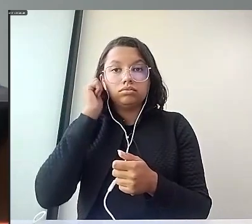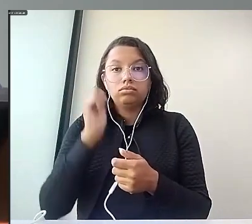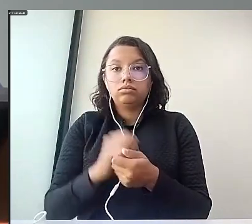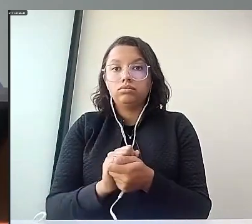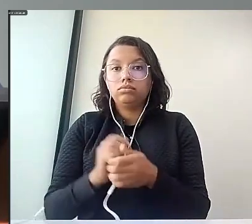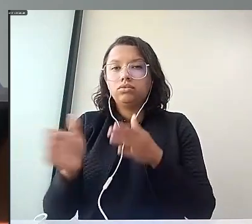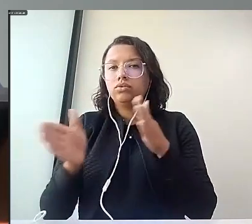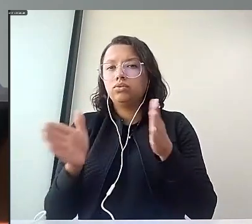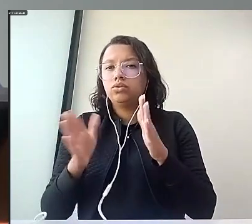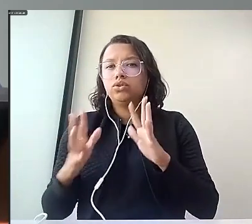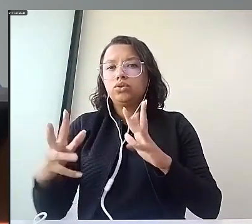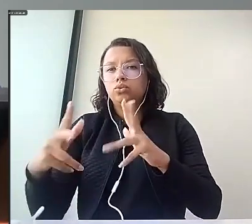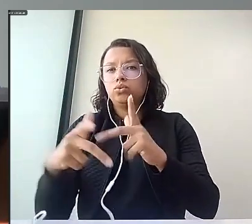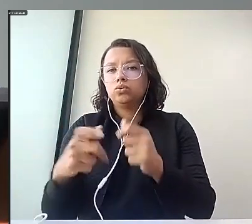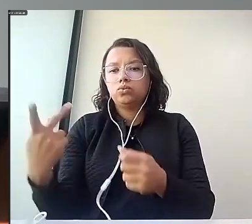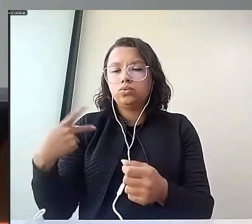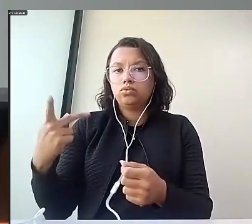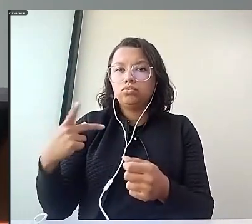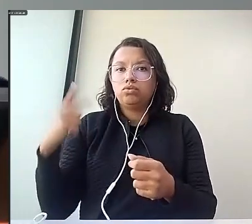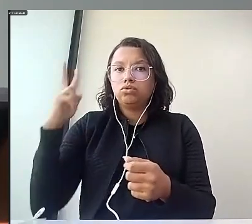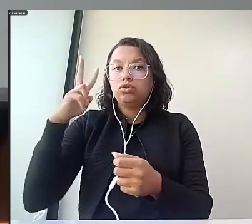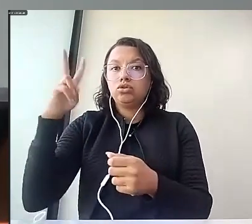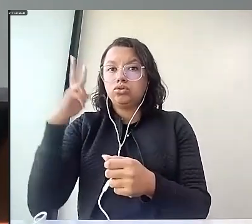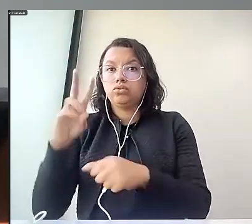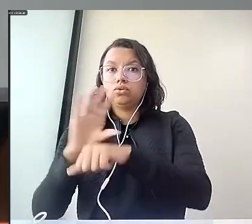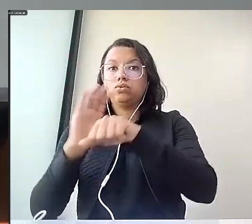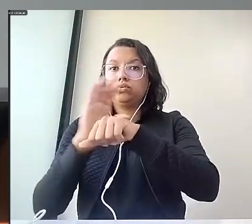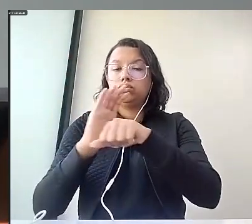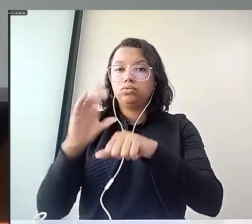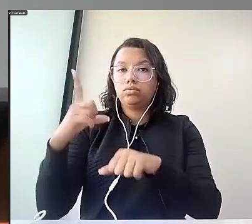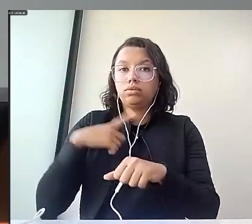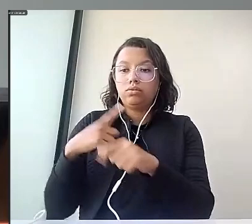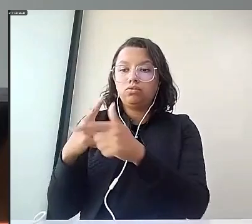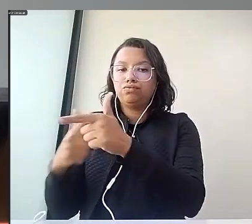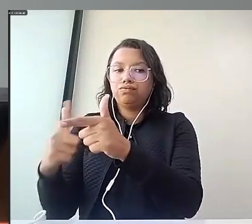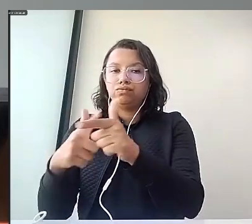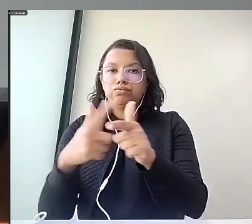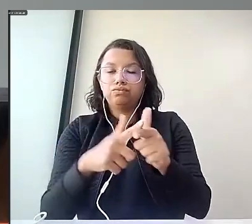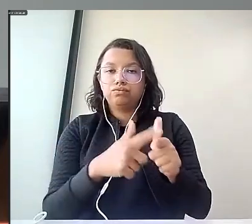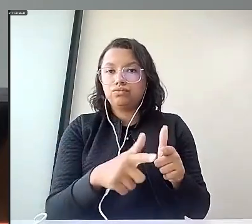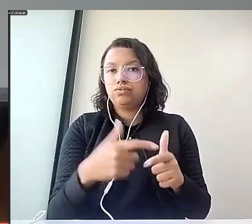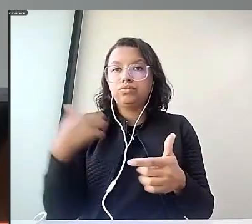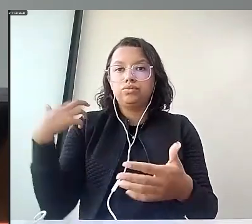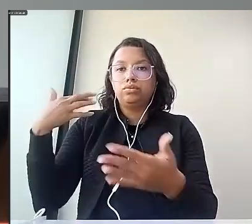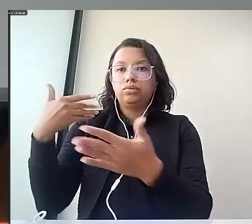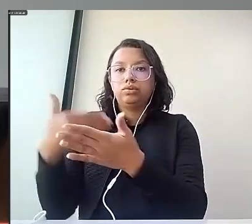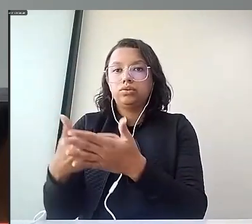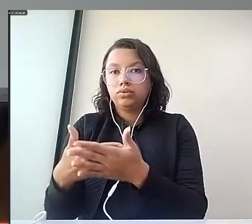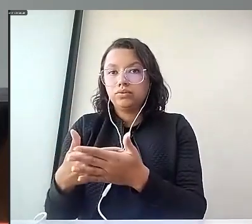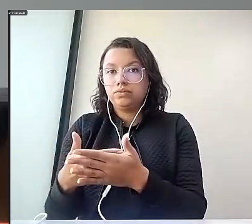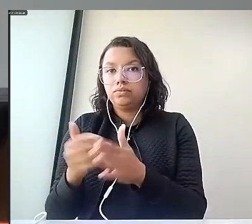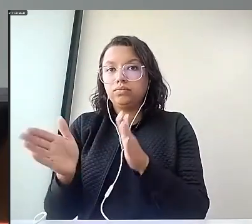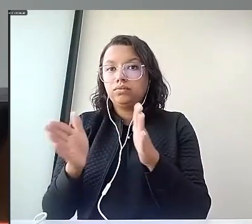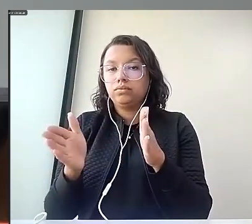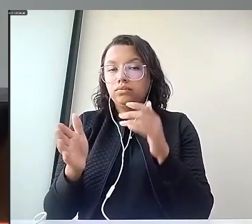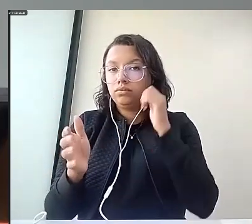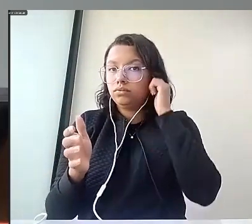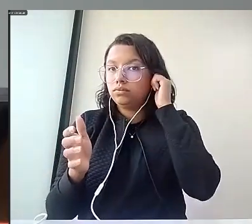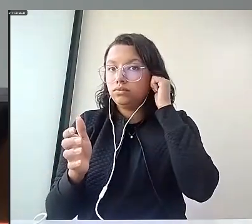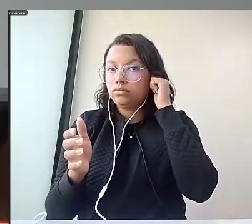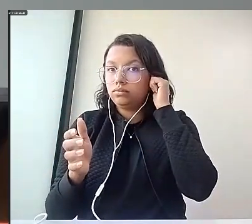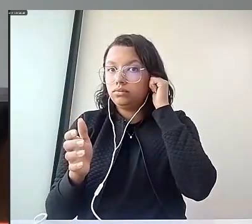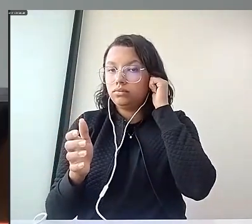Durante toda nuestra historia constitucional hemos distinguido entre tener la soberanía